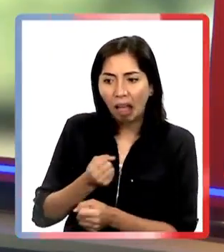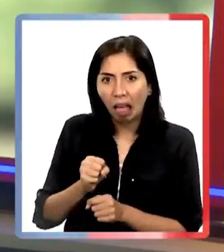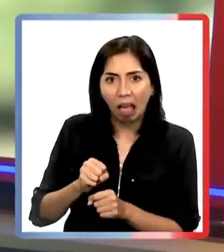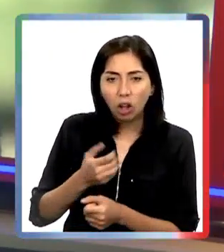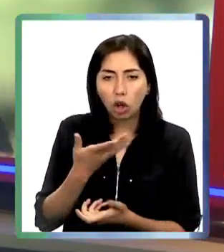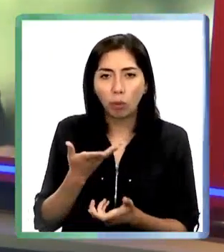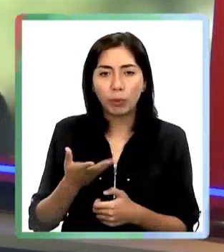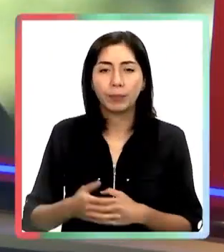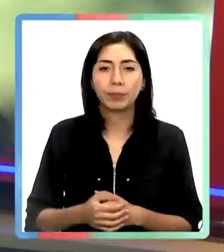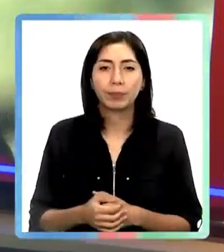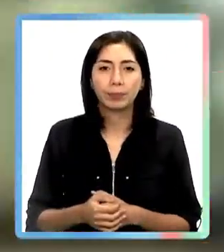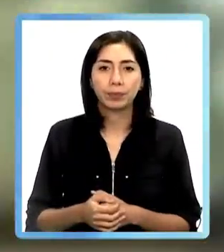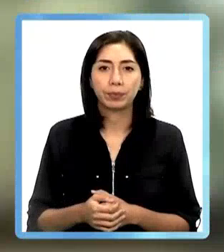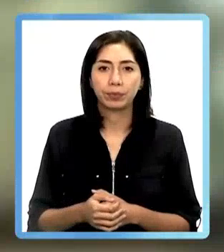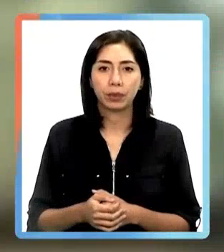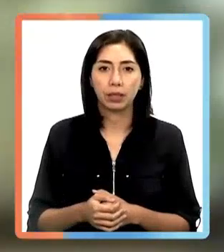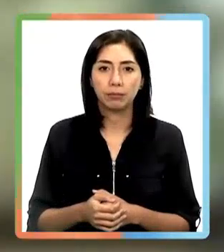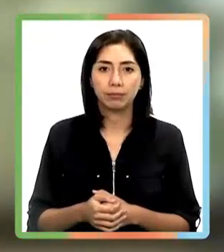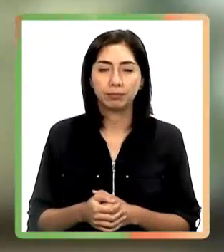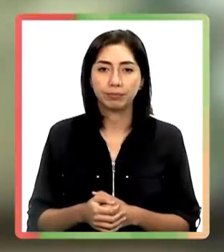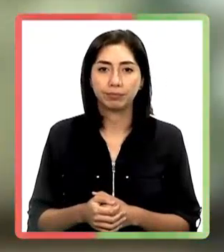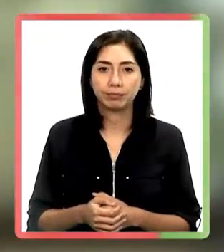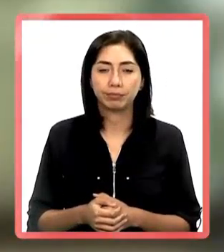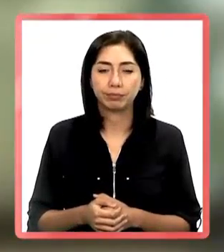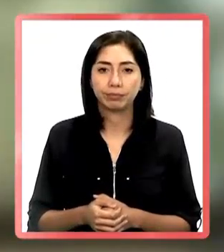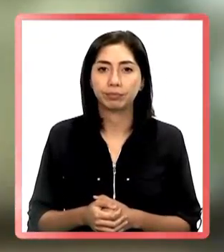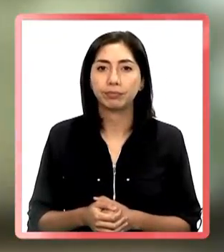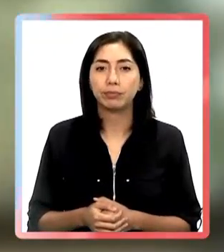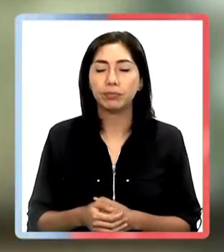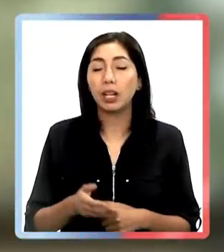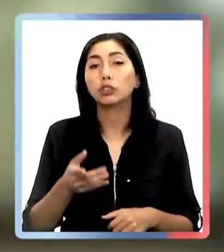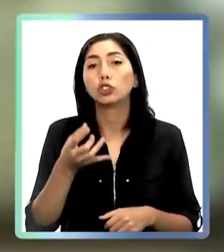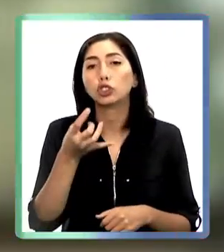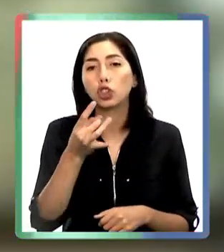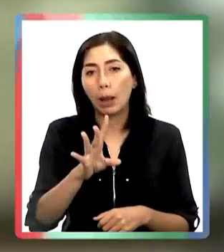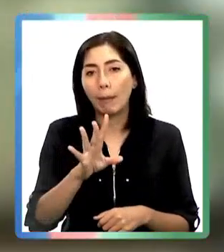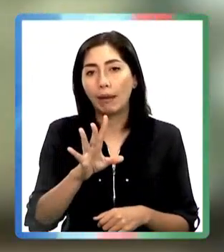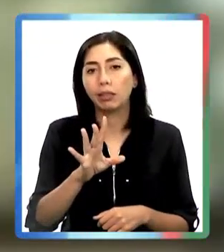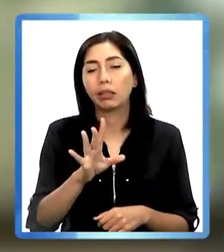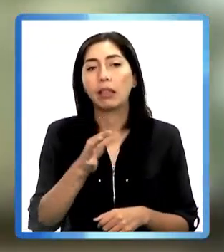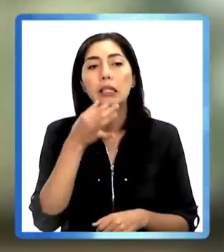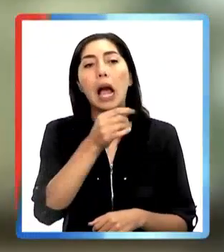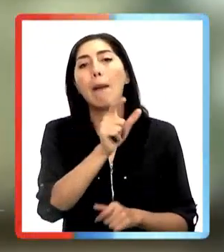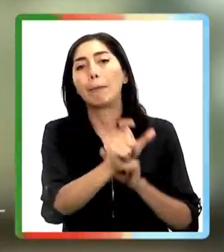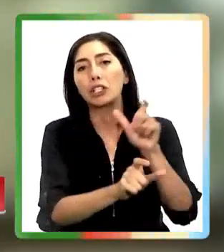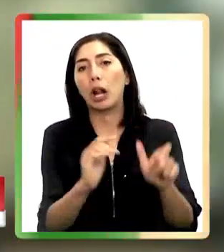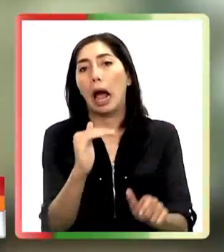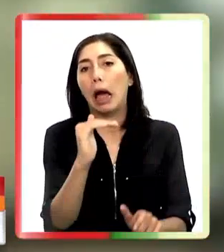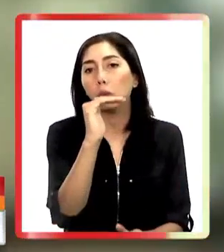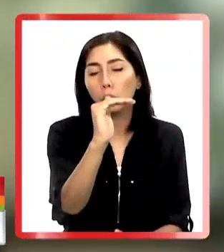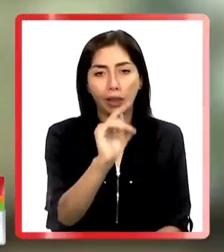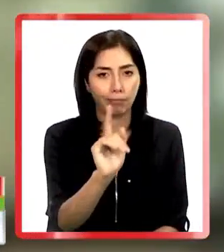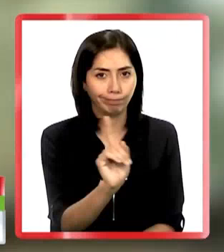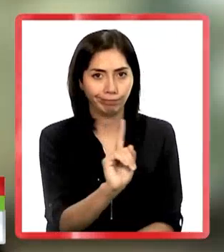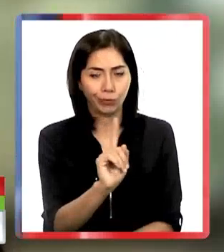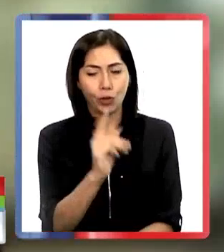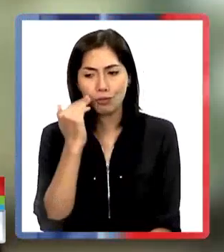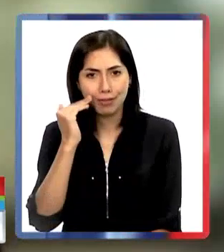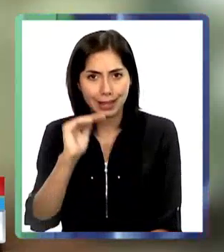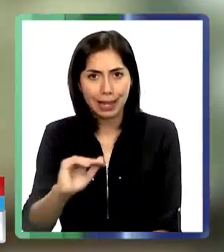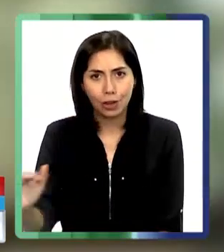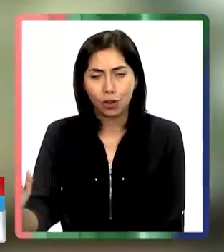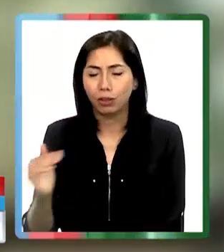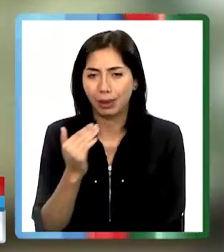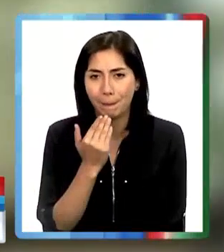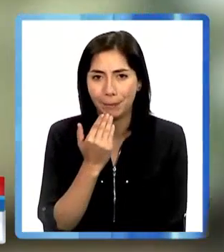un síndrome postvacacional? El cuadro está más descrito a través de la psicología laboral para los adultos, porque en los niños,